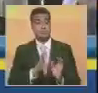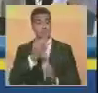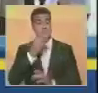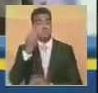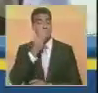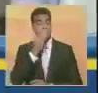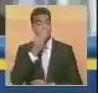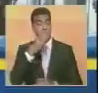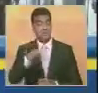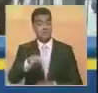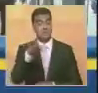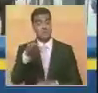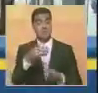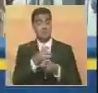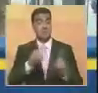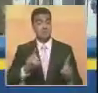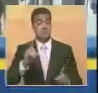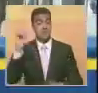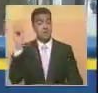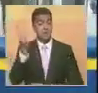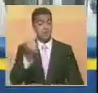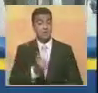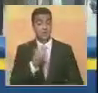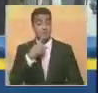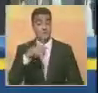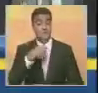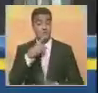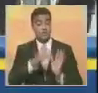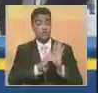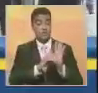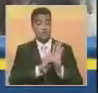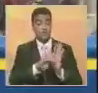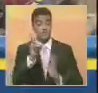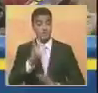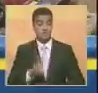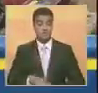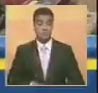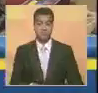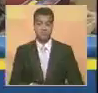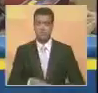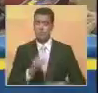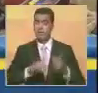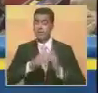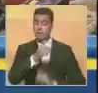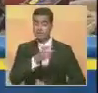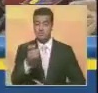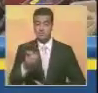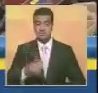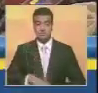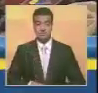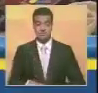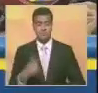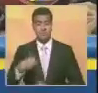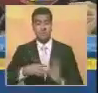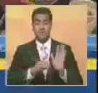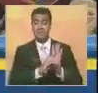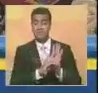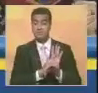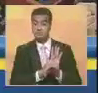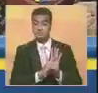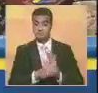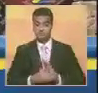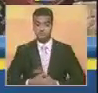que la Alternativa Democrática tiene la obligación de velar por los derechos de los venezolanos. Cualquier ciudadano tiene derecho